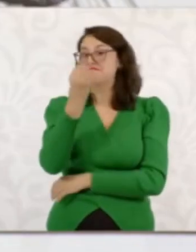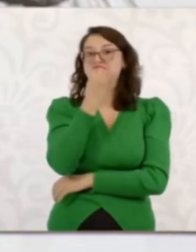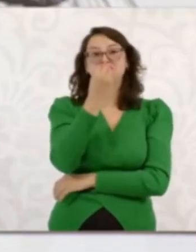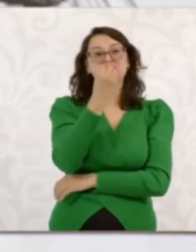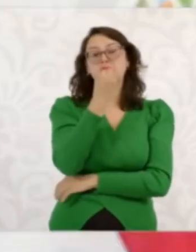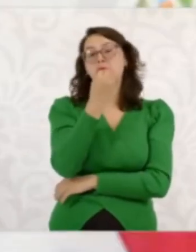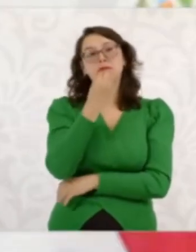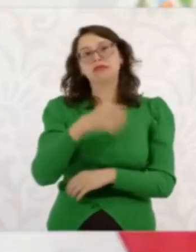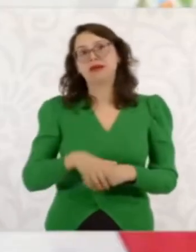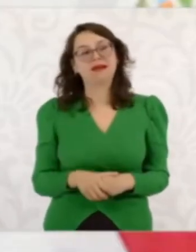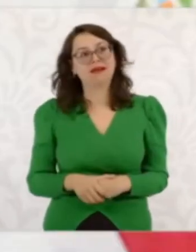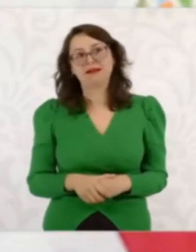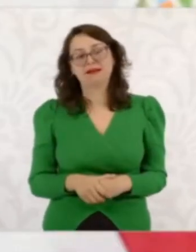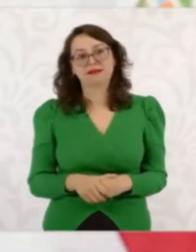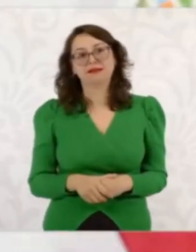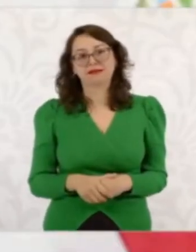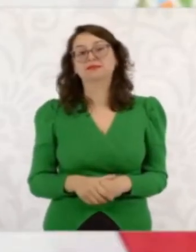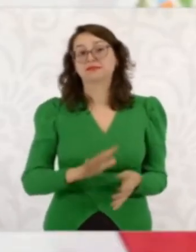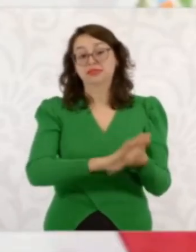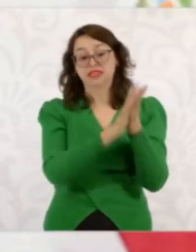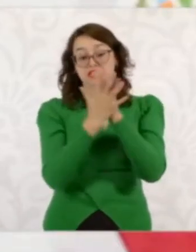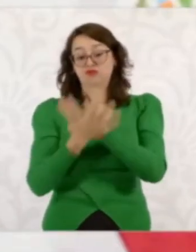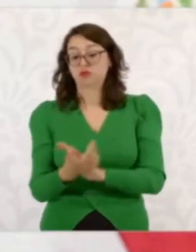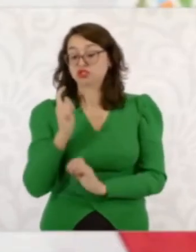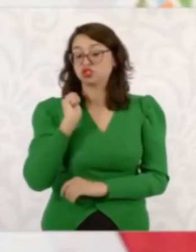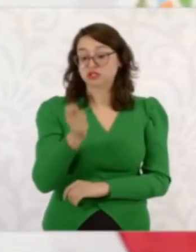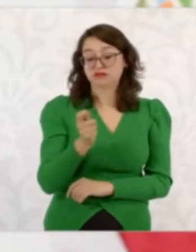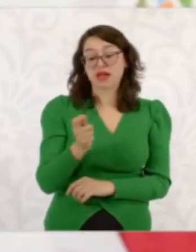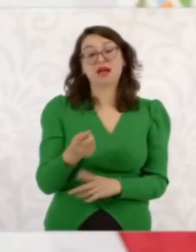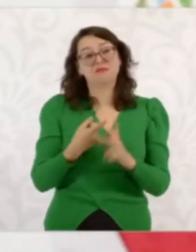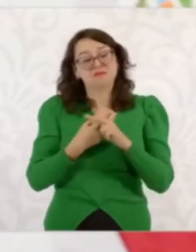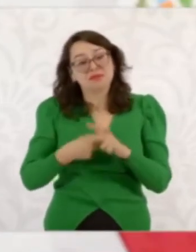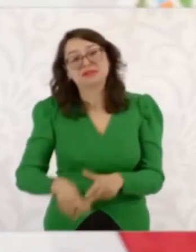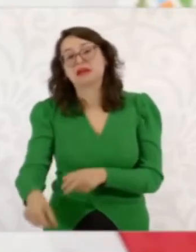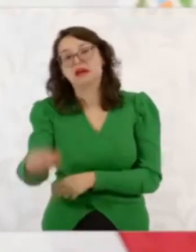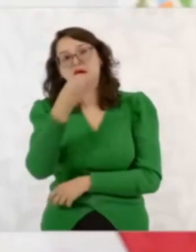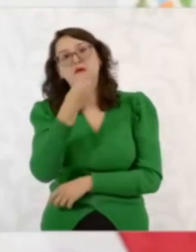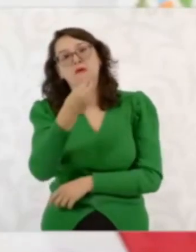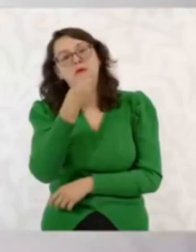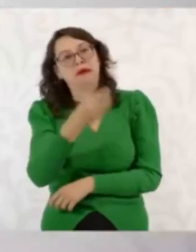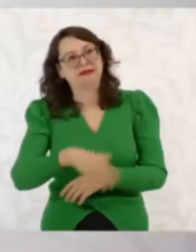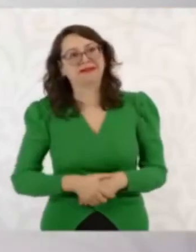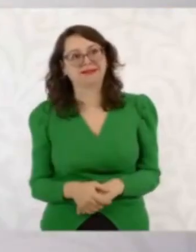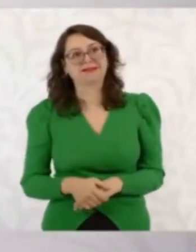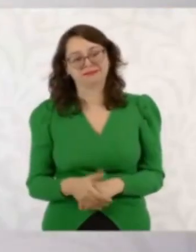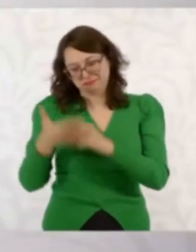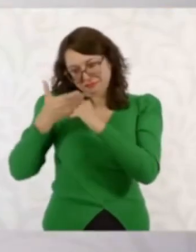una mejor calidad de vida. Para empezar, alimentación.